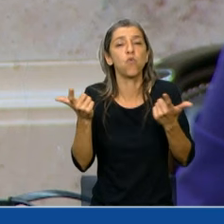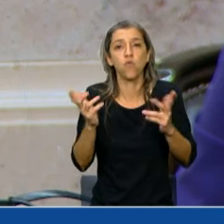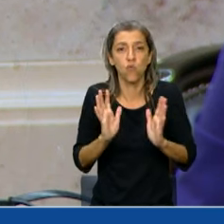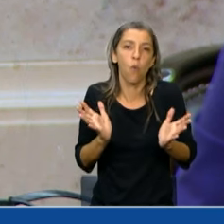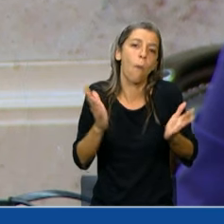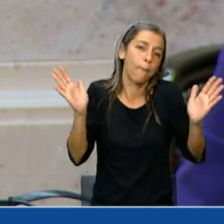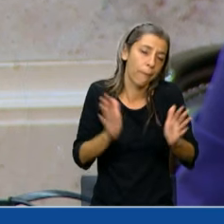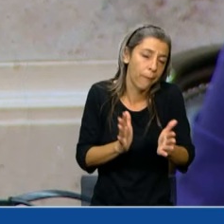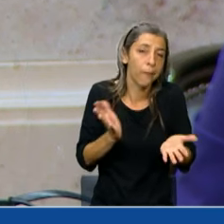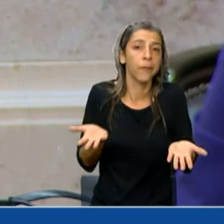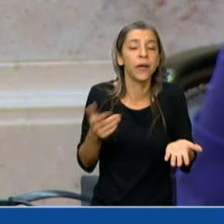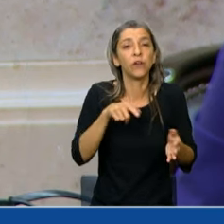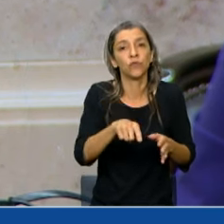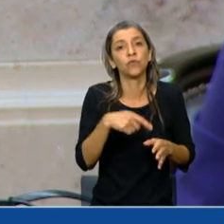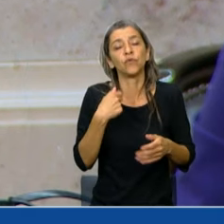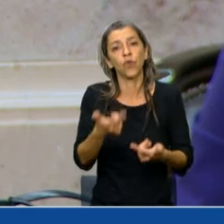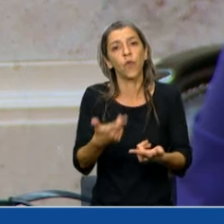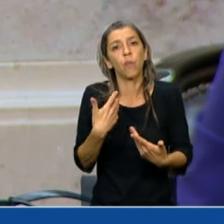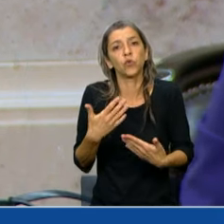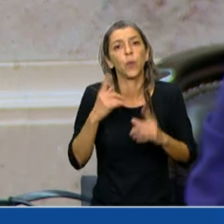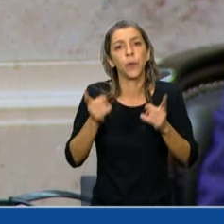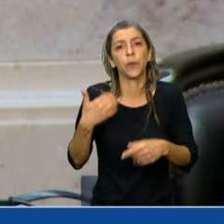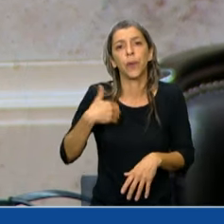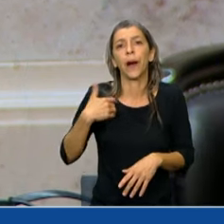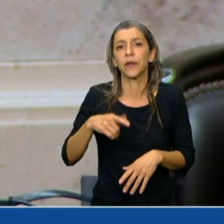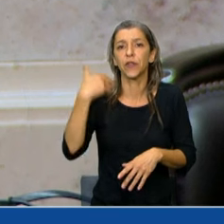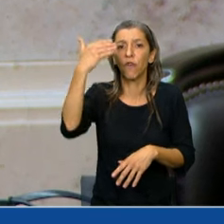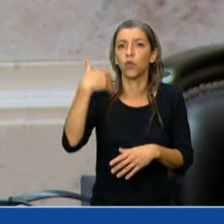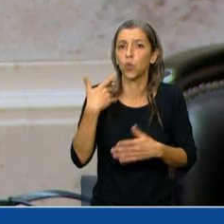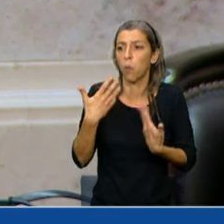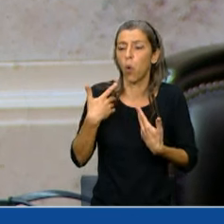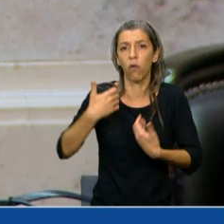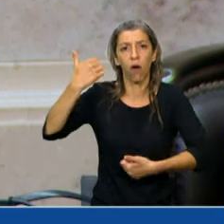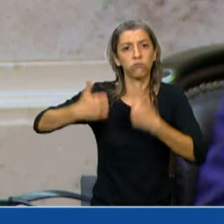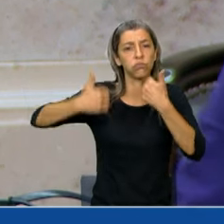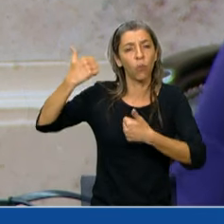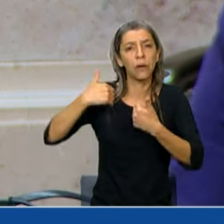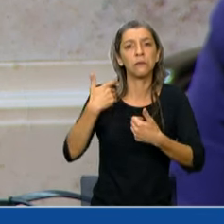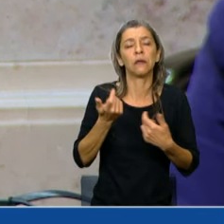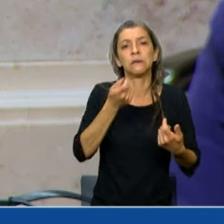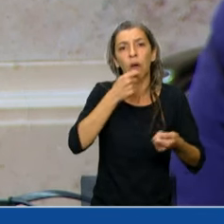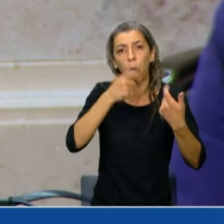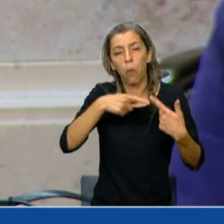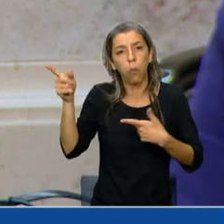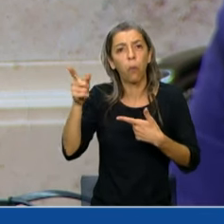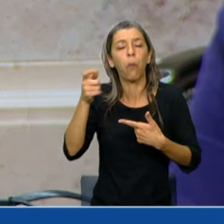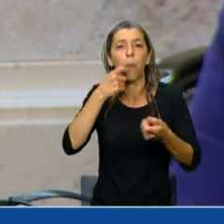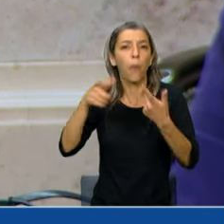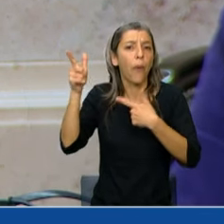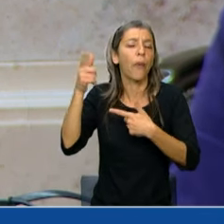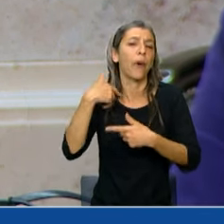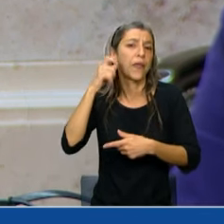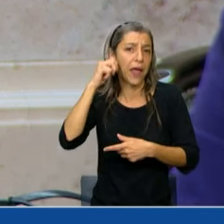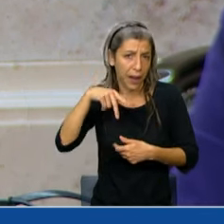como un actor importante exportando gnl y acá Me